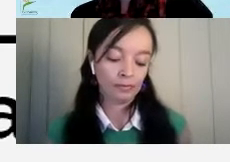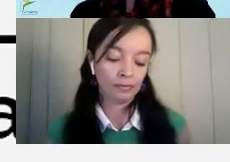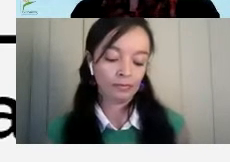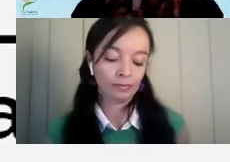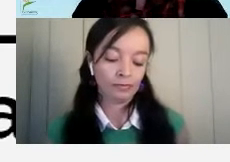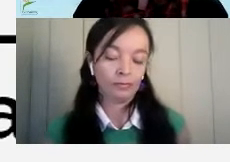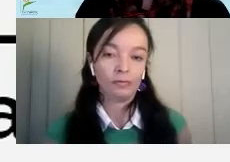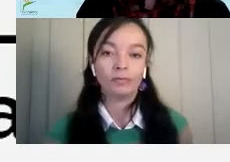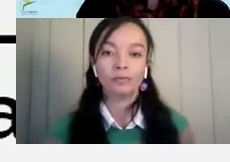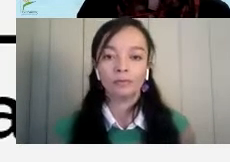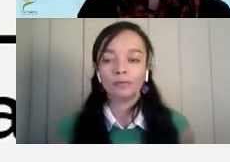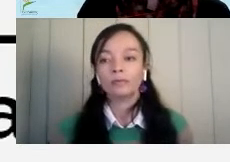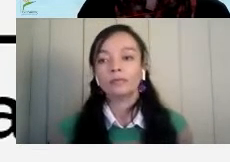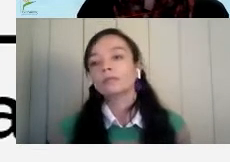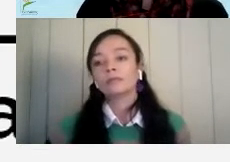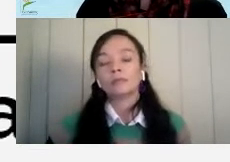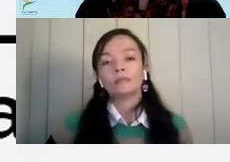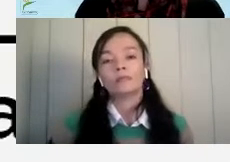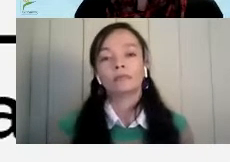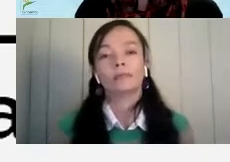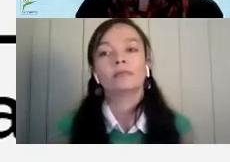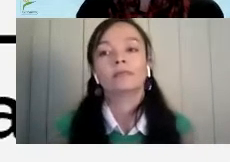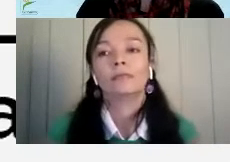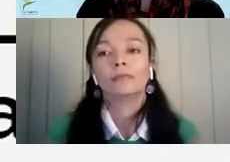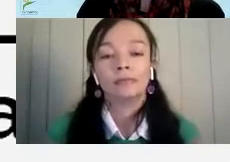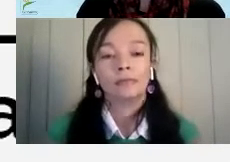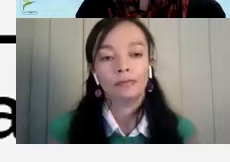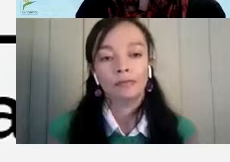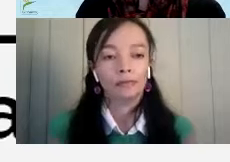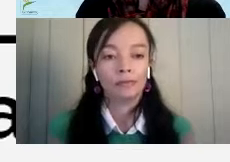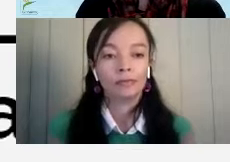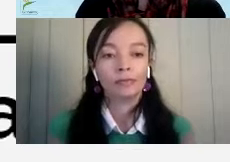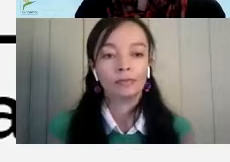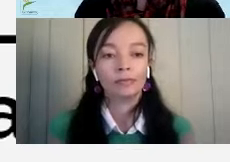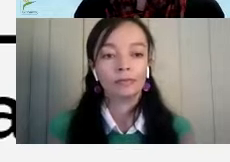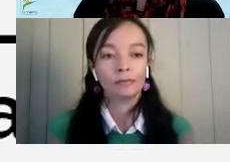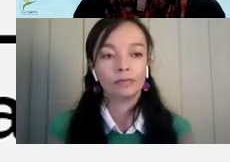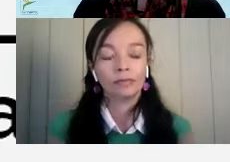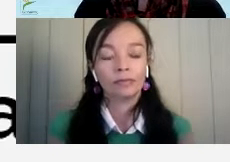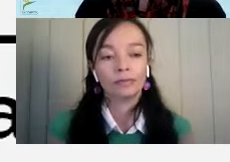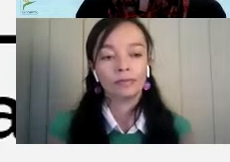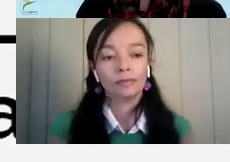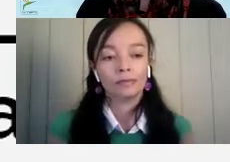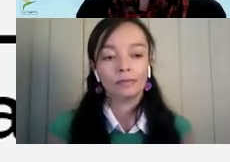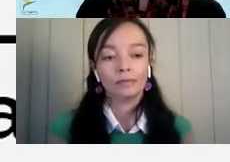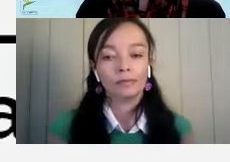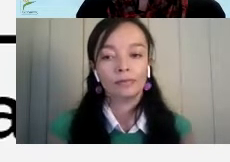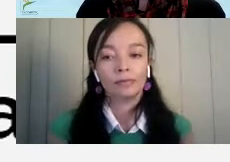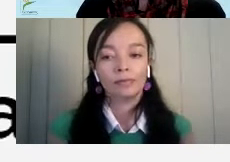Pero actualmente, el lenguaje de señas enseña más